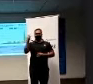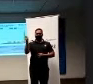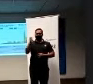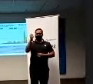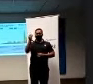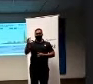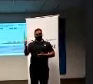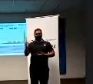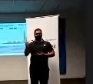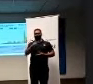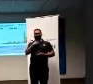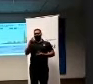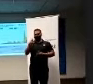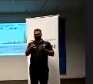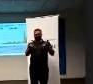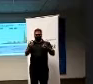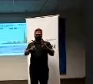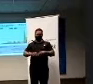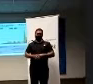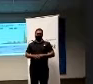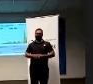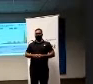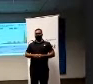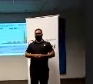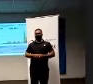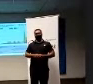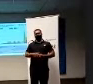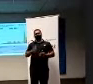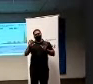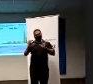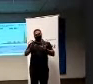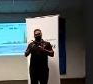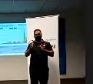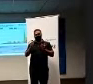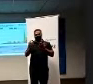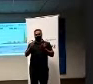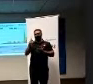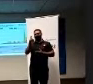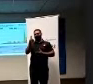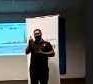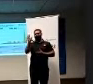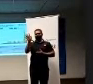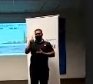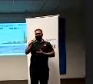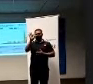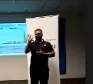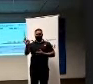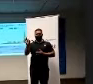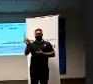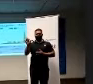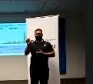letalidad de 1.7% y que afecta a 56 países. Esto es lo que es un panorama a nivel